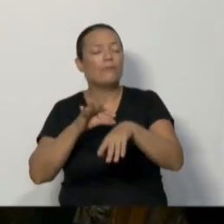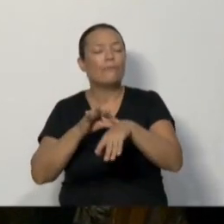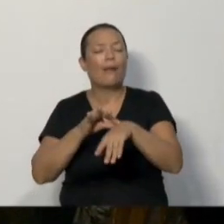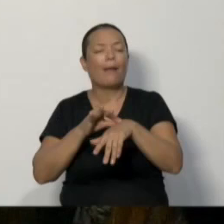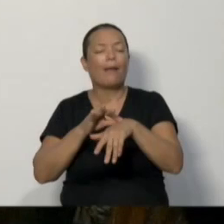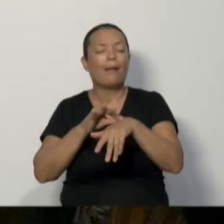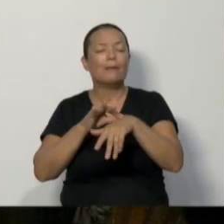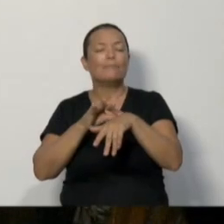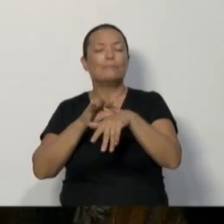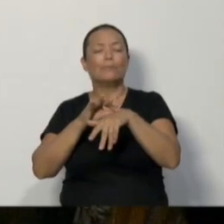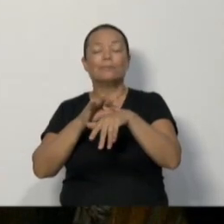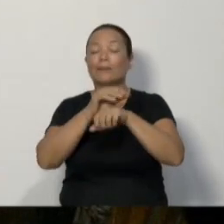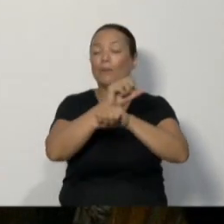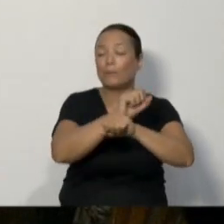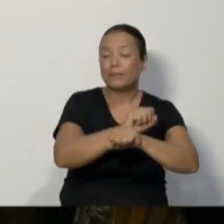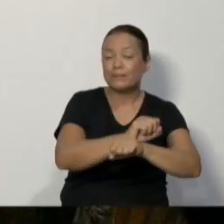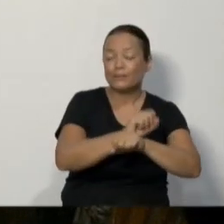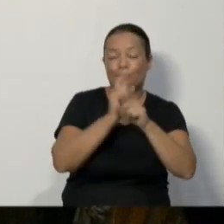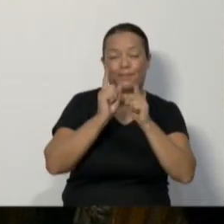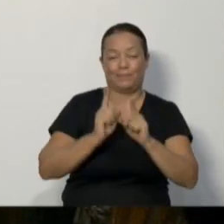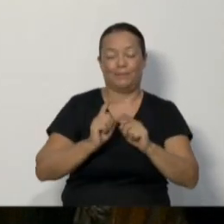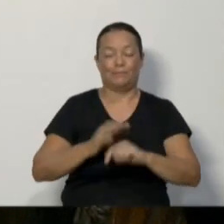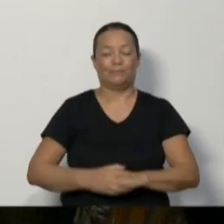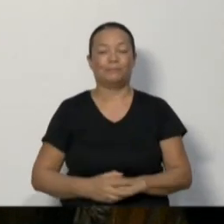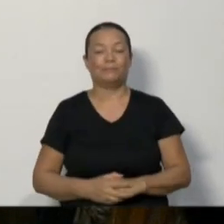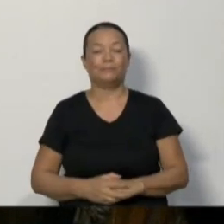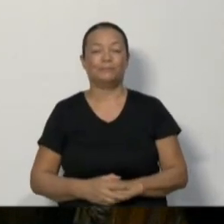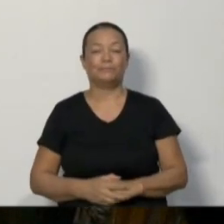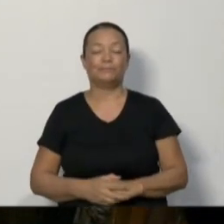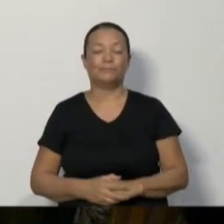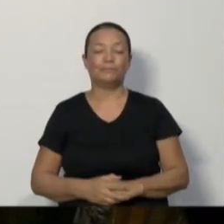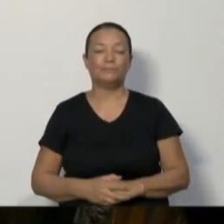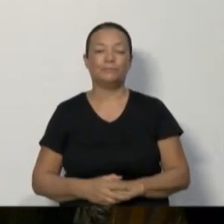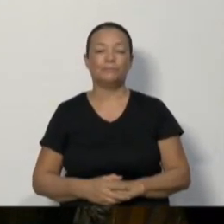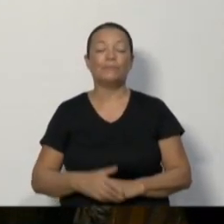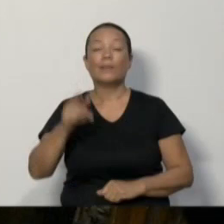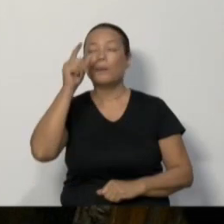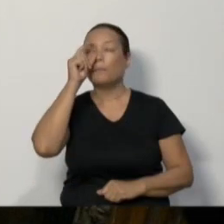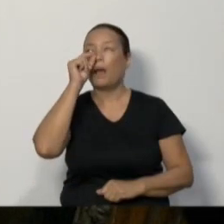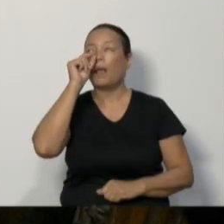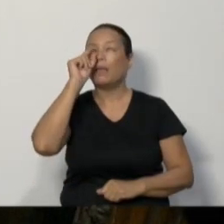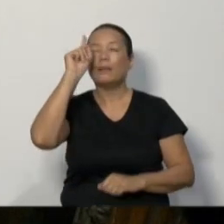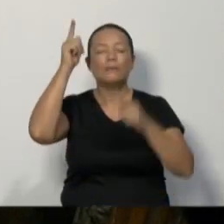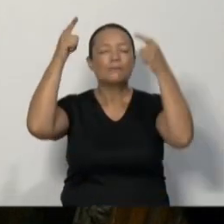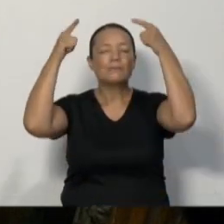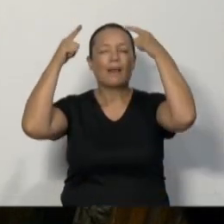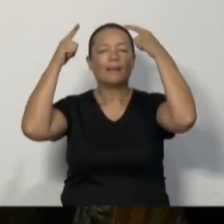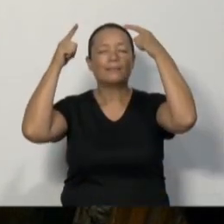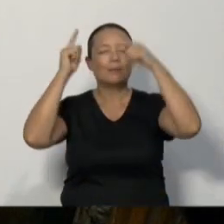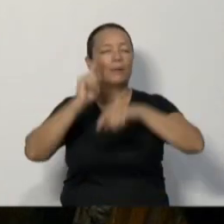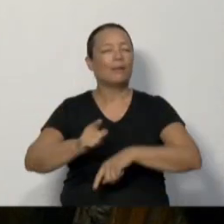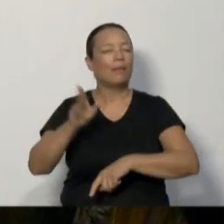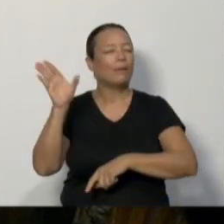enfermos, aquellos que están presos. Padre Santo, que nos